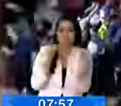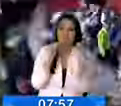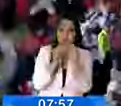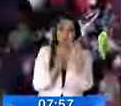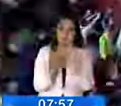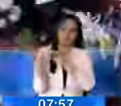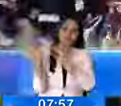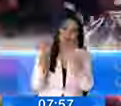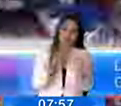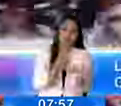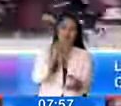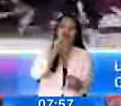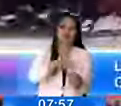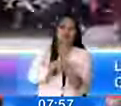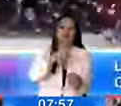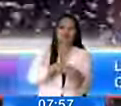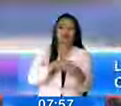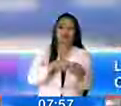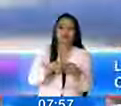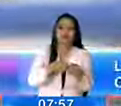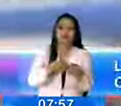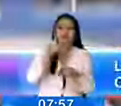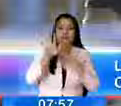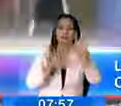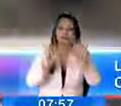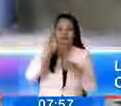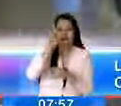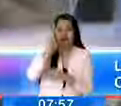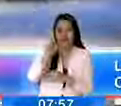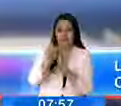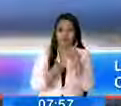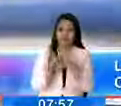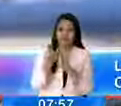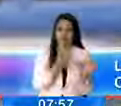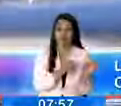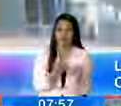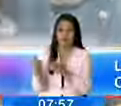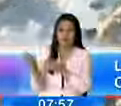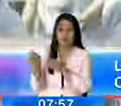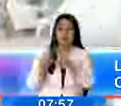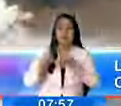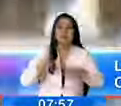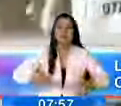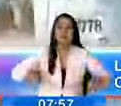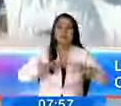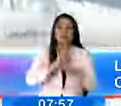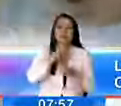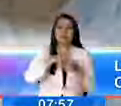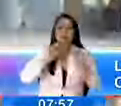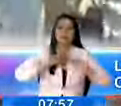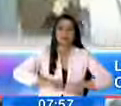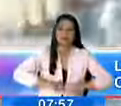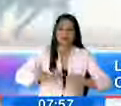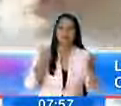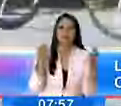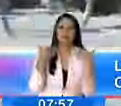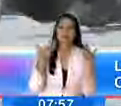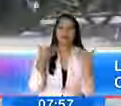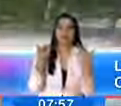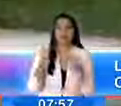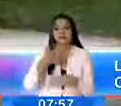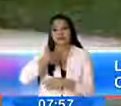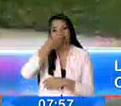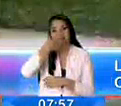gente se una a la carrera 15K, los organizadores han implementado otros puntos de inscripción en Guayaquil y